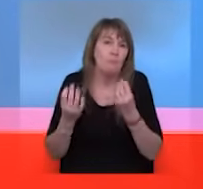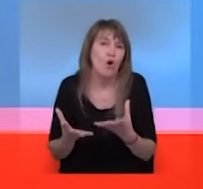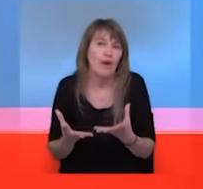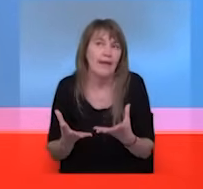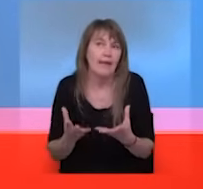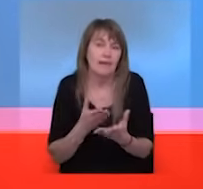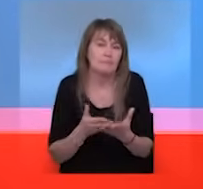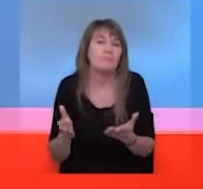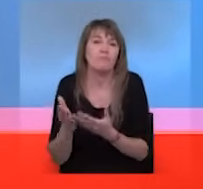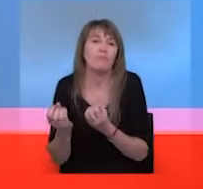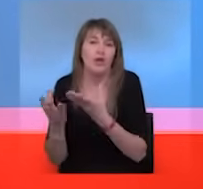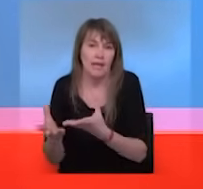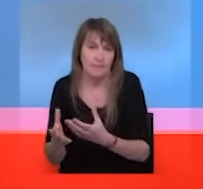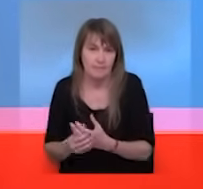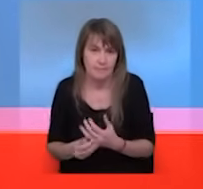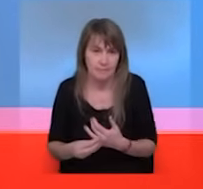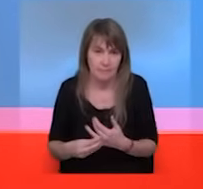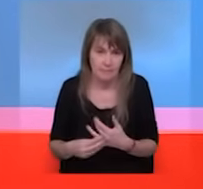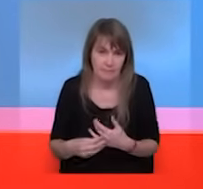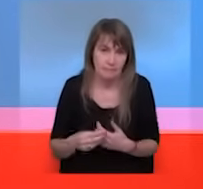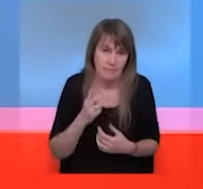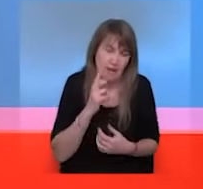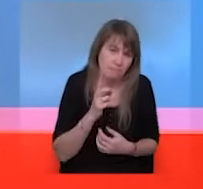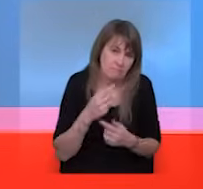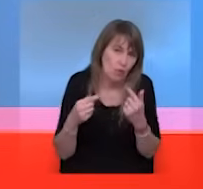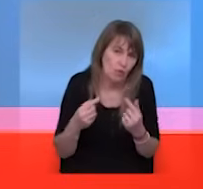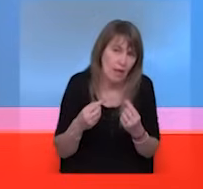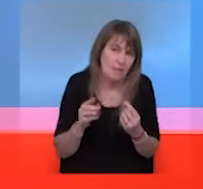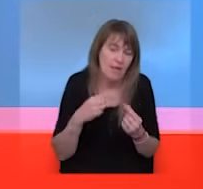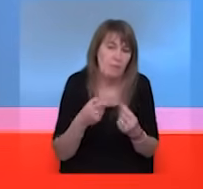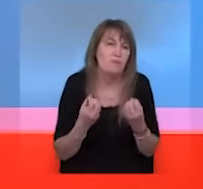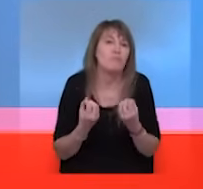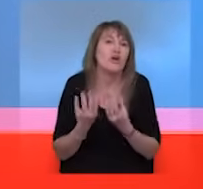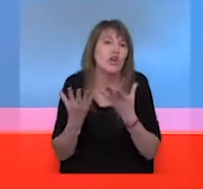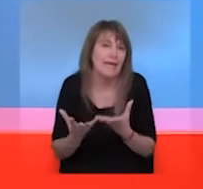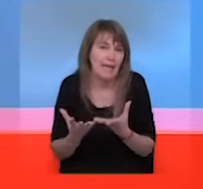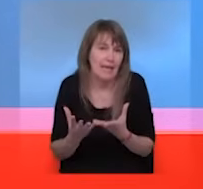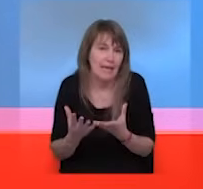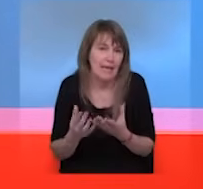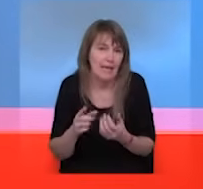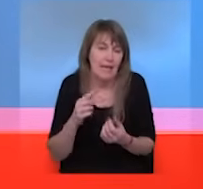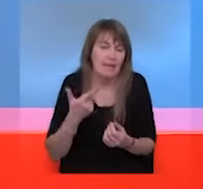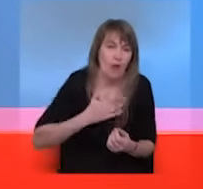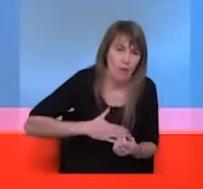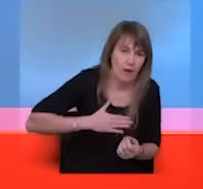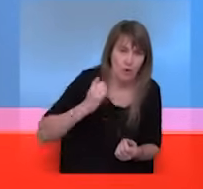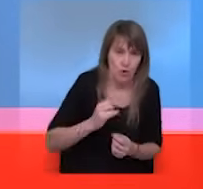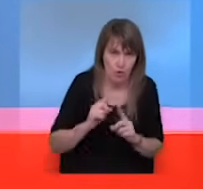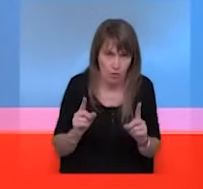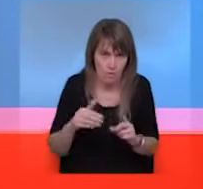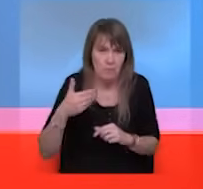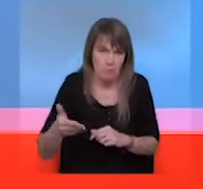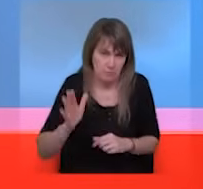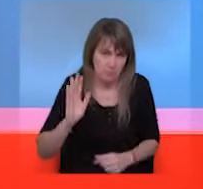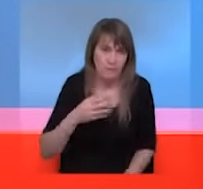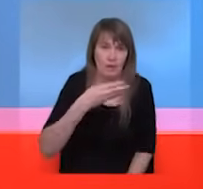cosa uno después puede discrepar con esa con ese por pero botana vino acá